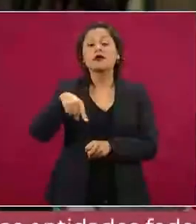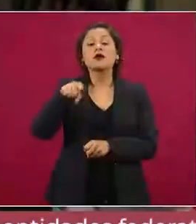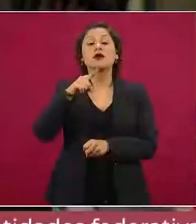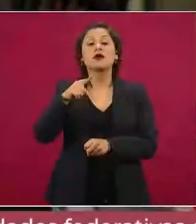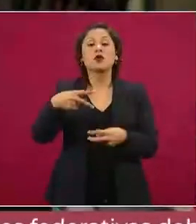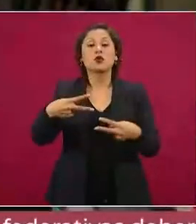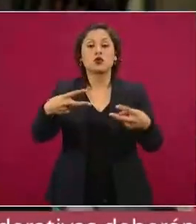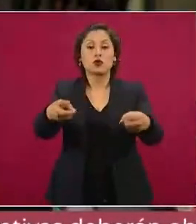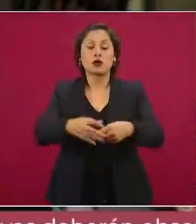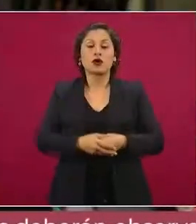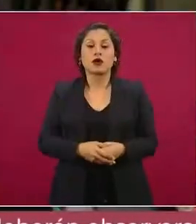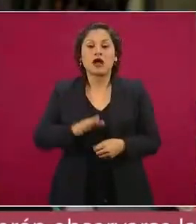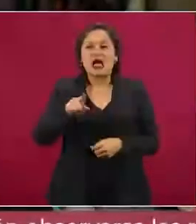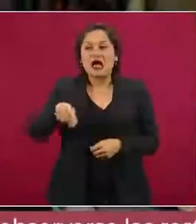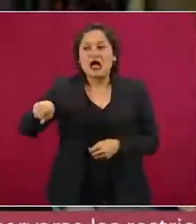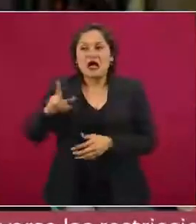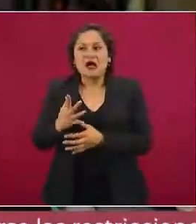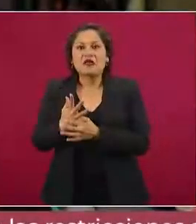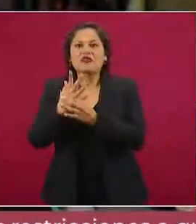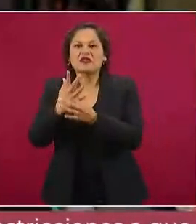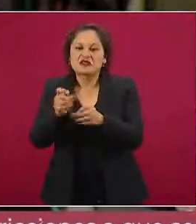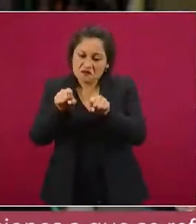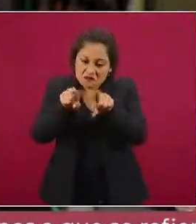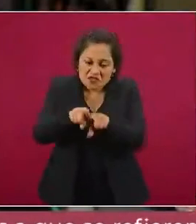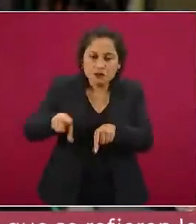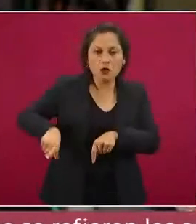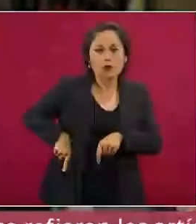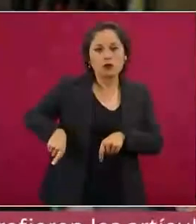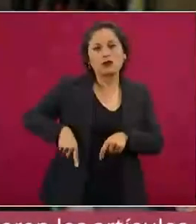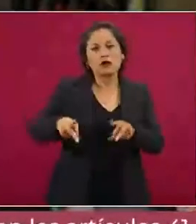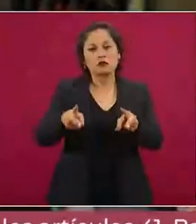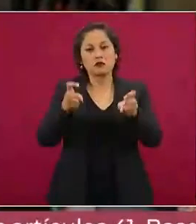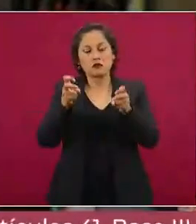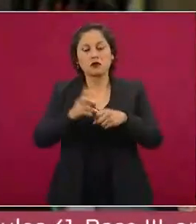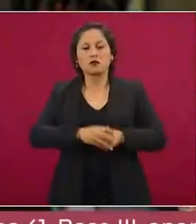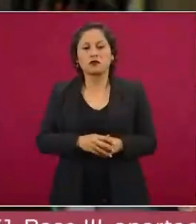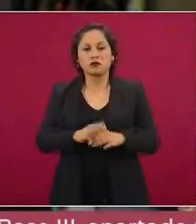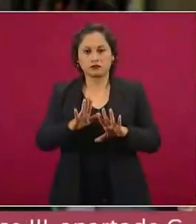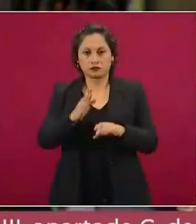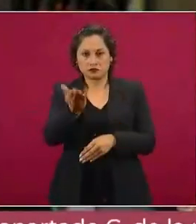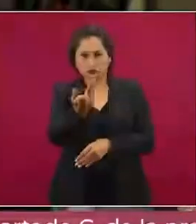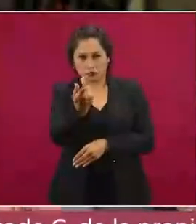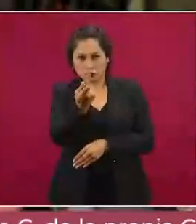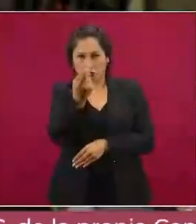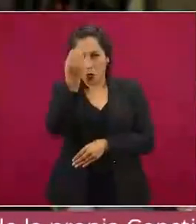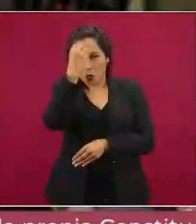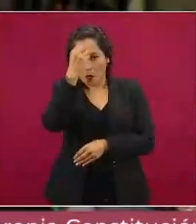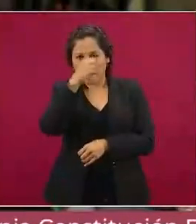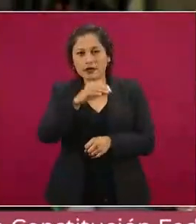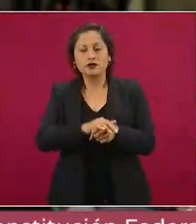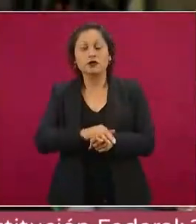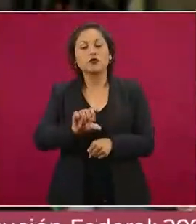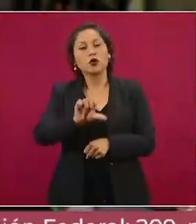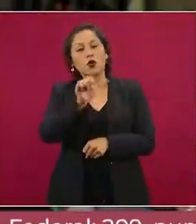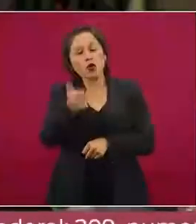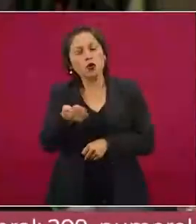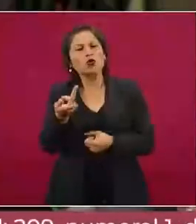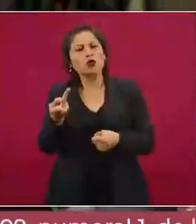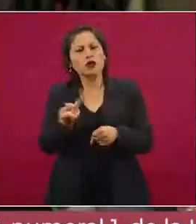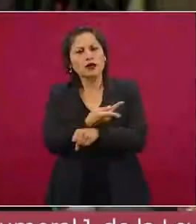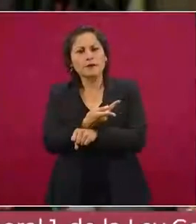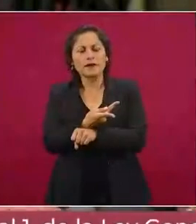autorrobo. Me gustaría conocer su opinión al respecto. Y en este mismo sentido de salud, ¿cómo va el asunto de la distribuidora de medicamentos? Precisamente